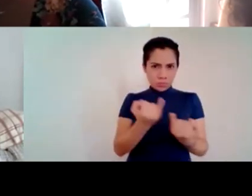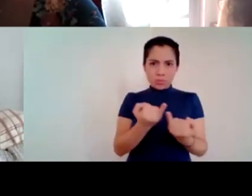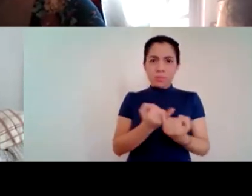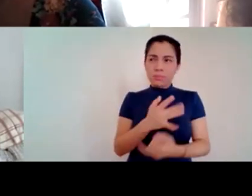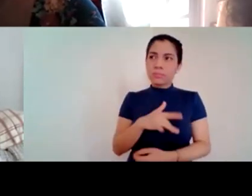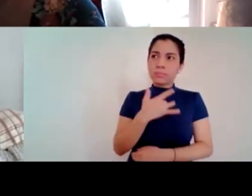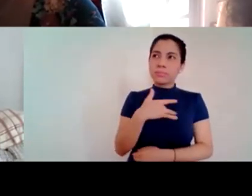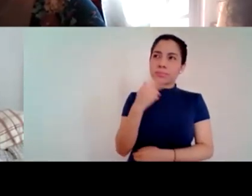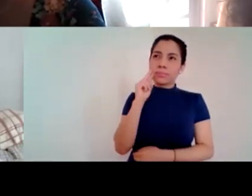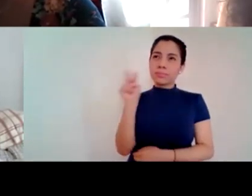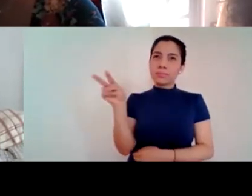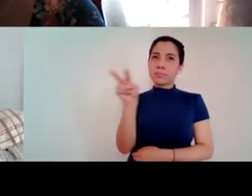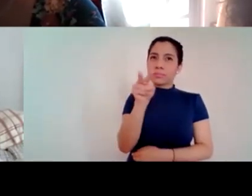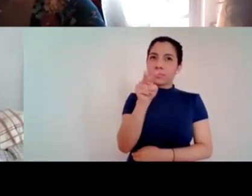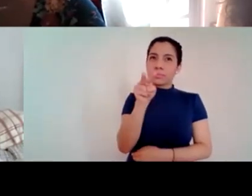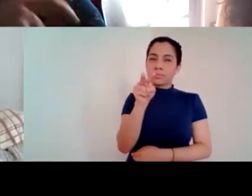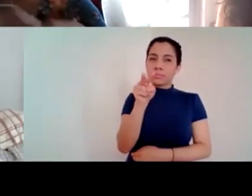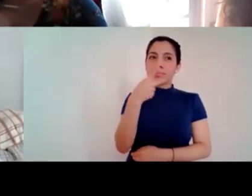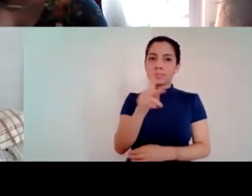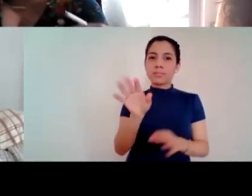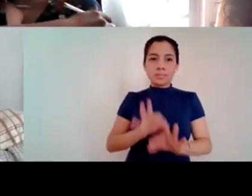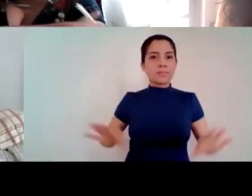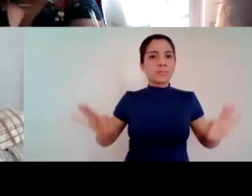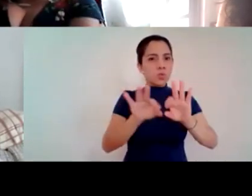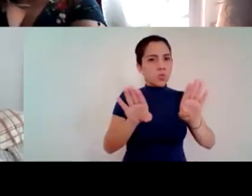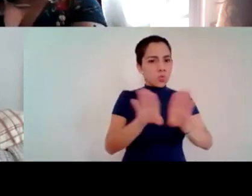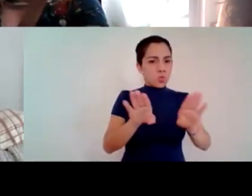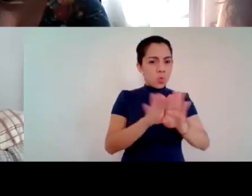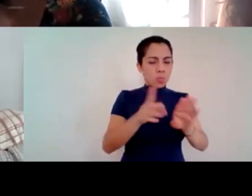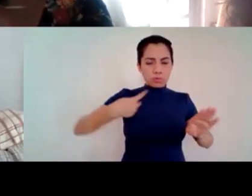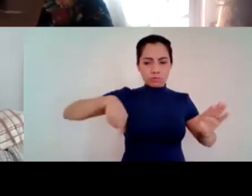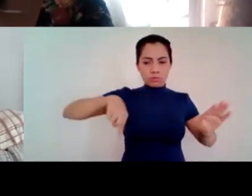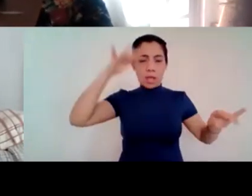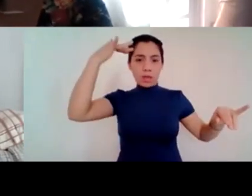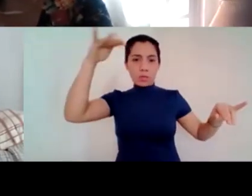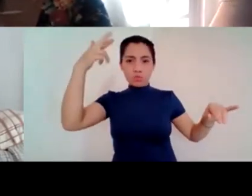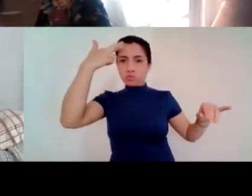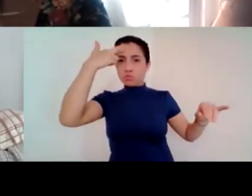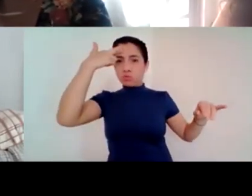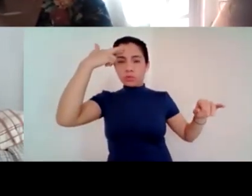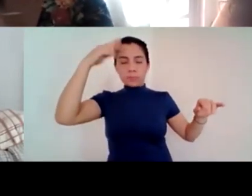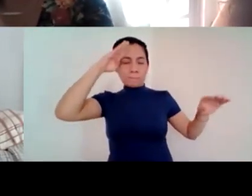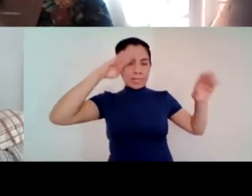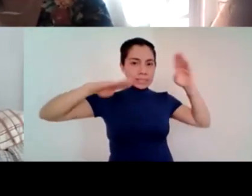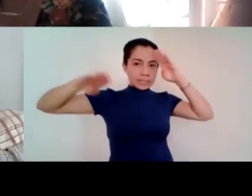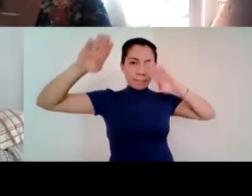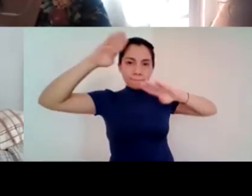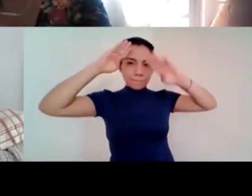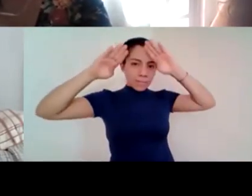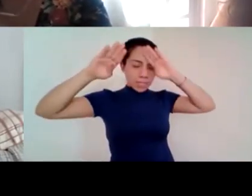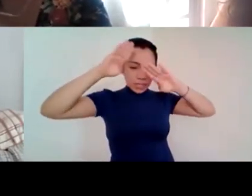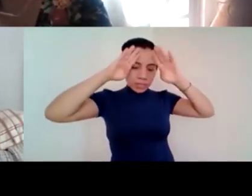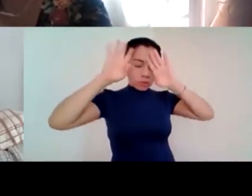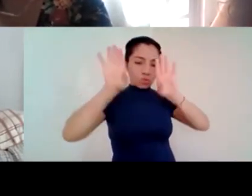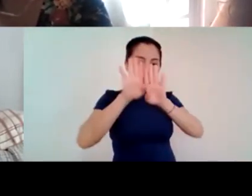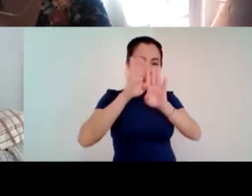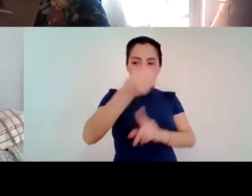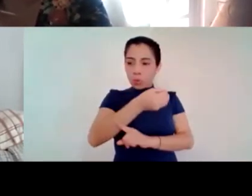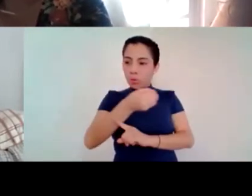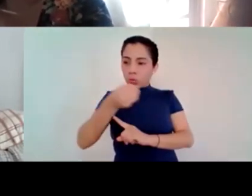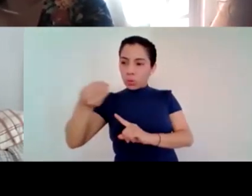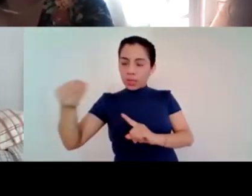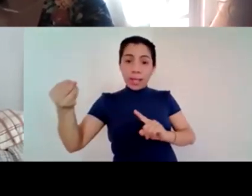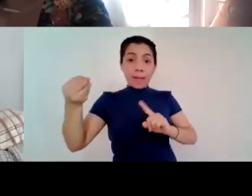nos hablen en nuestros códigos racionales y operativos pragmáticos y no en el código en el que ellos